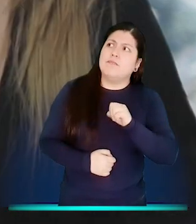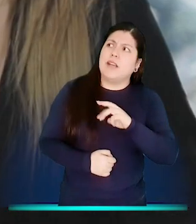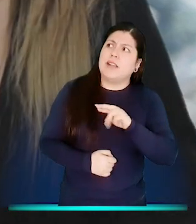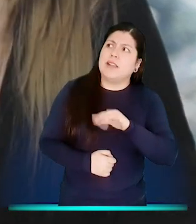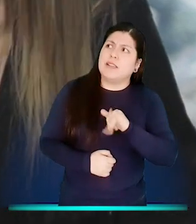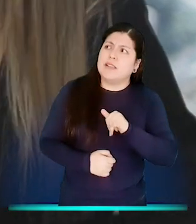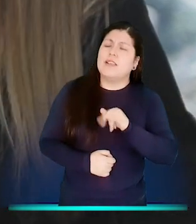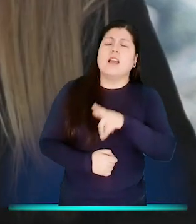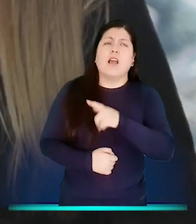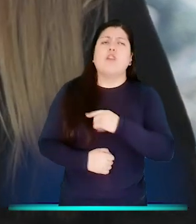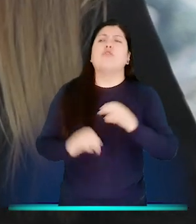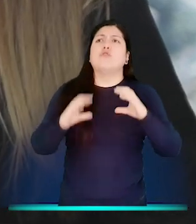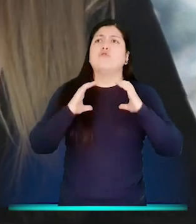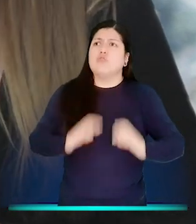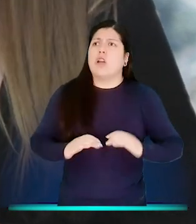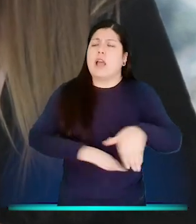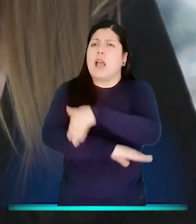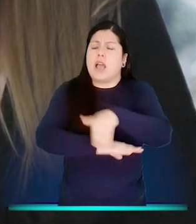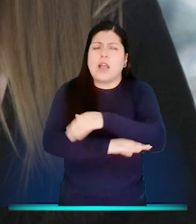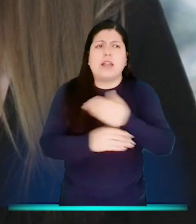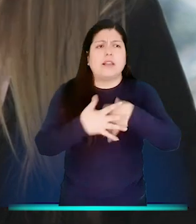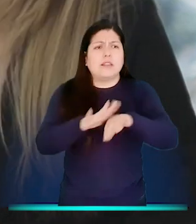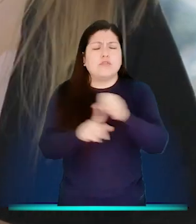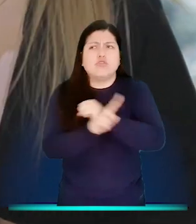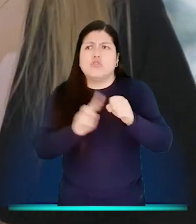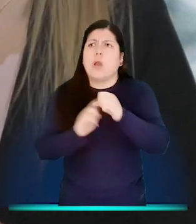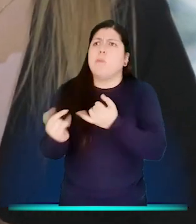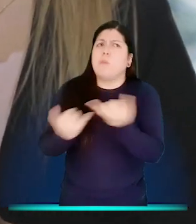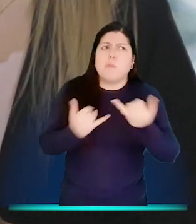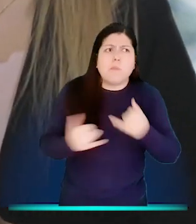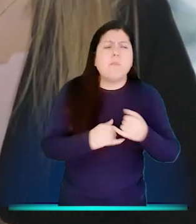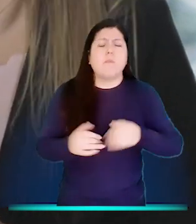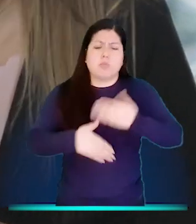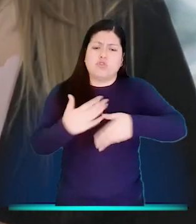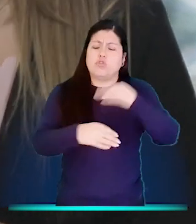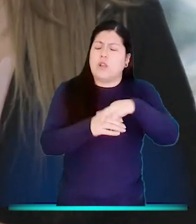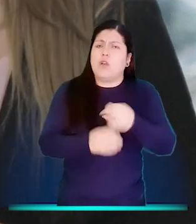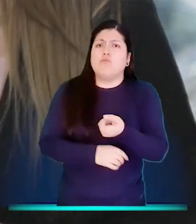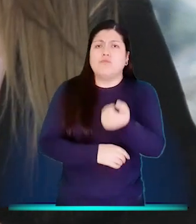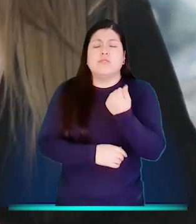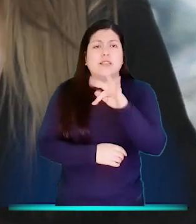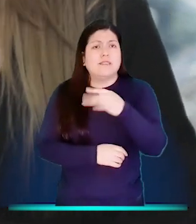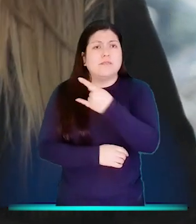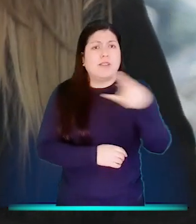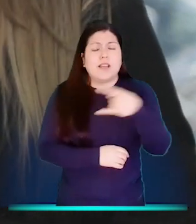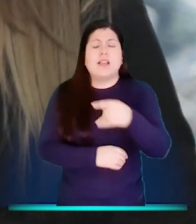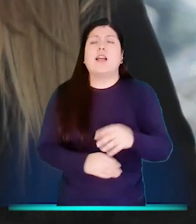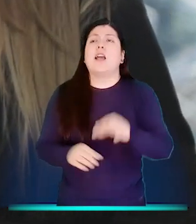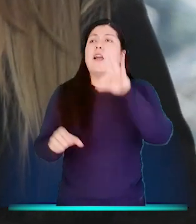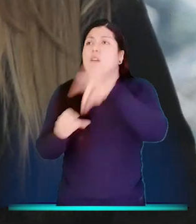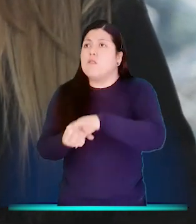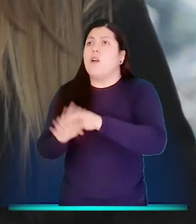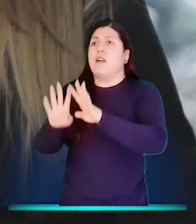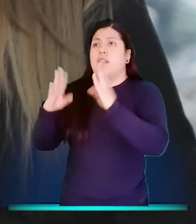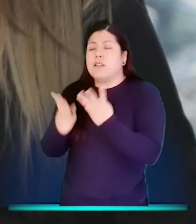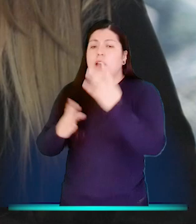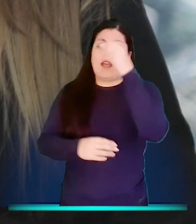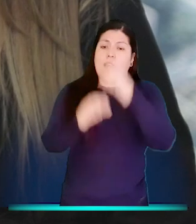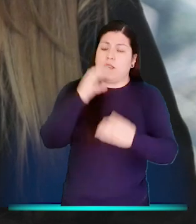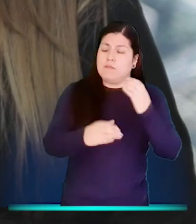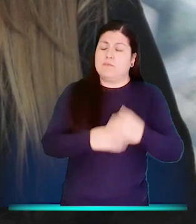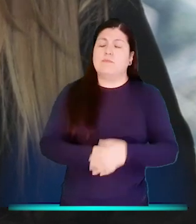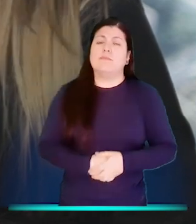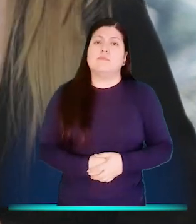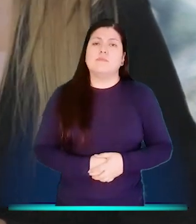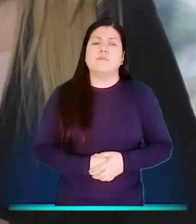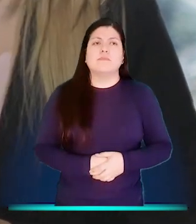electoral. Mari, es que son muchas las preguntas que tienen los ciudadanos en las calles y en las redes sociales sobre todo este proceso electoral que se viene ahorita el 13 de marzo para